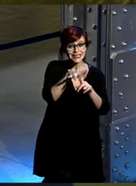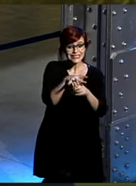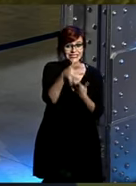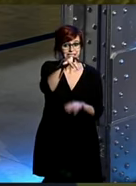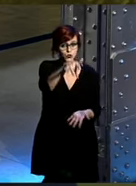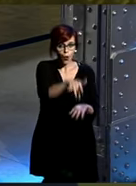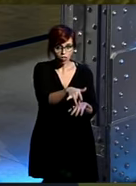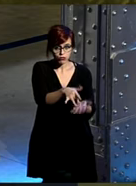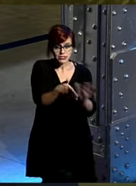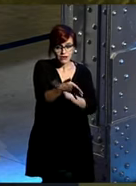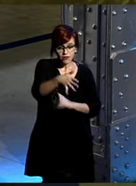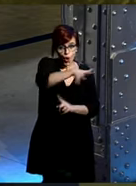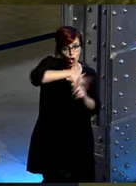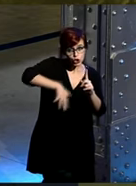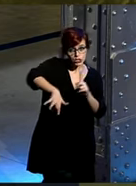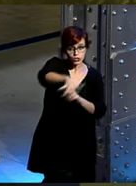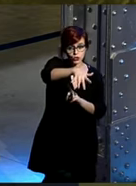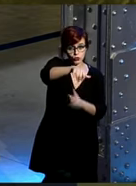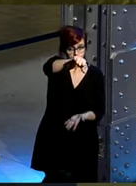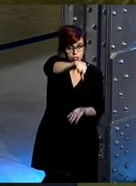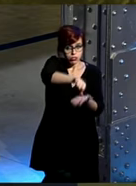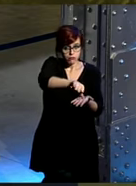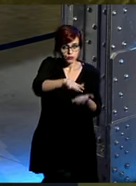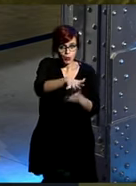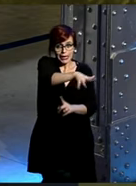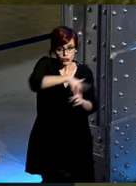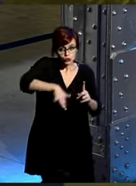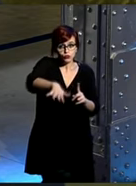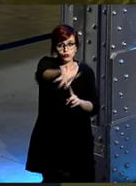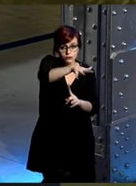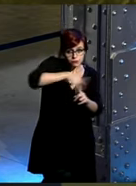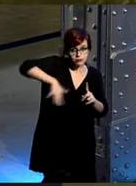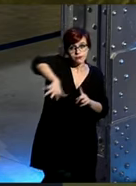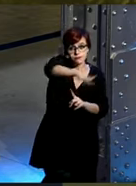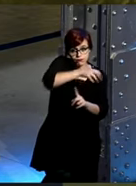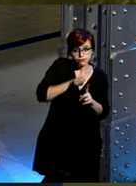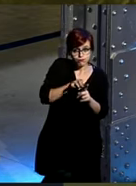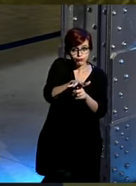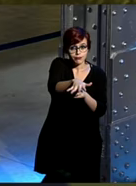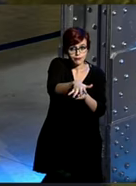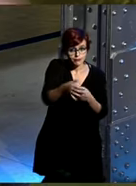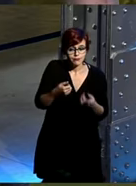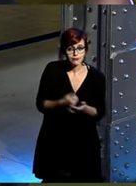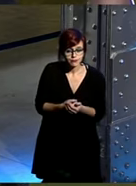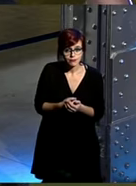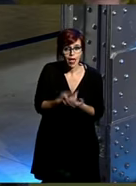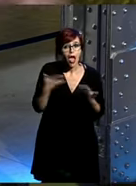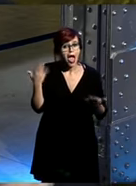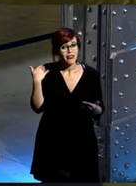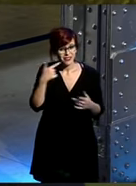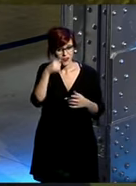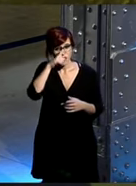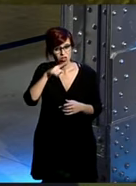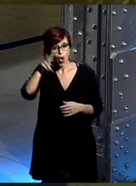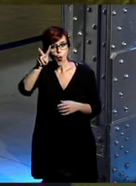aprendizaje que sucede en un lugar, en un contexto, en un ecosistema, en un entorno. Y de nuevo, igual que antes hablaba de la